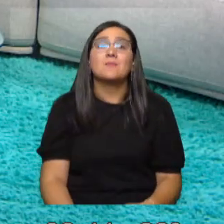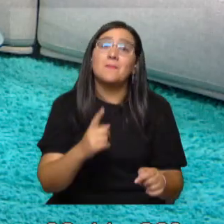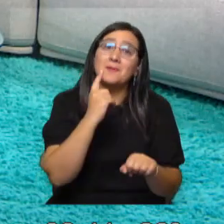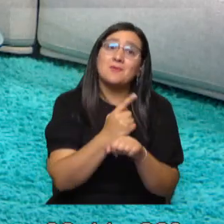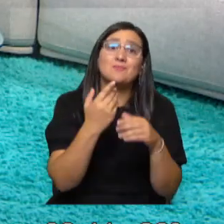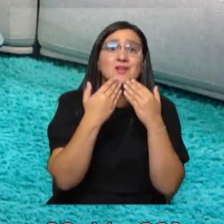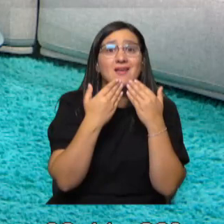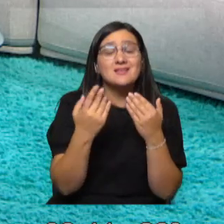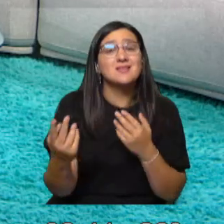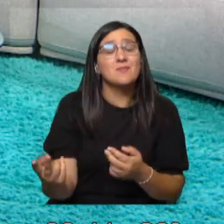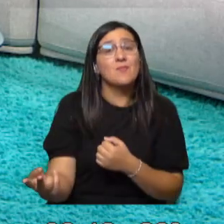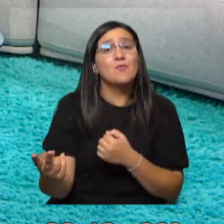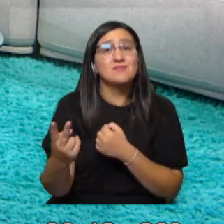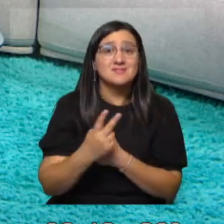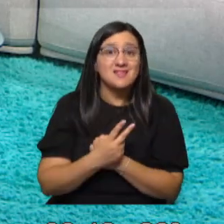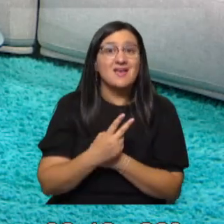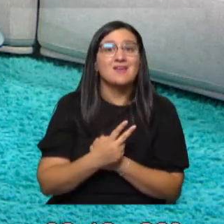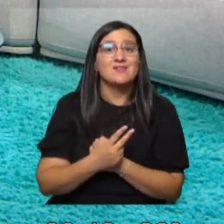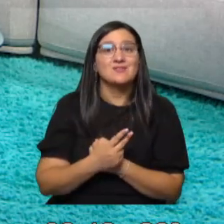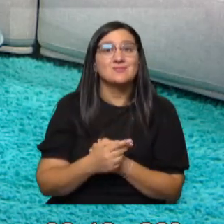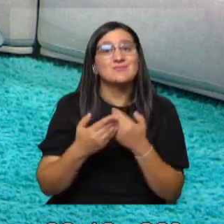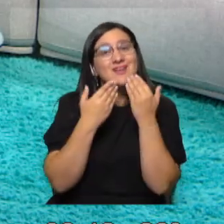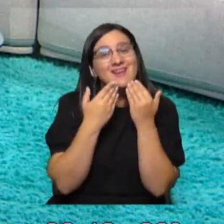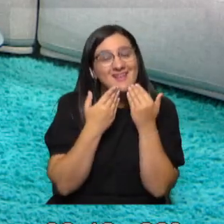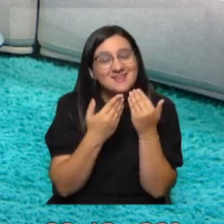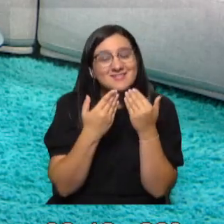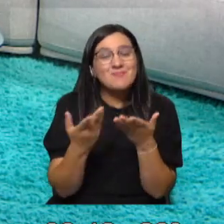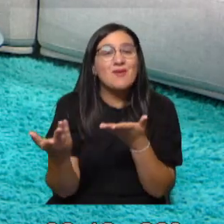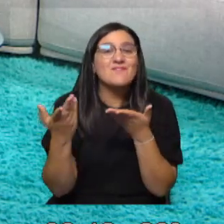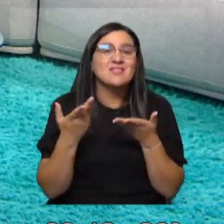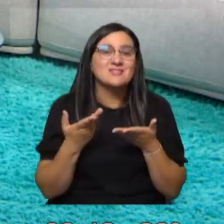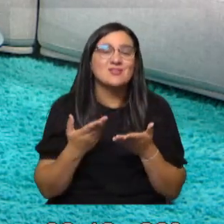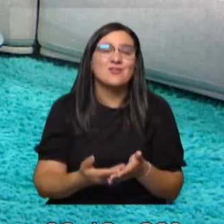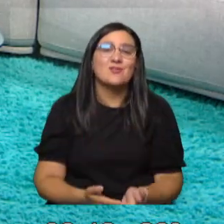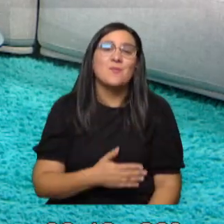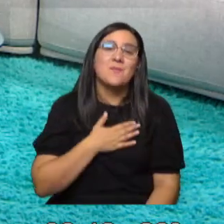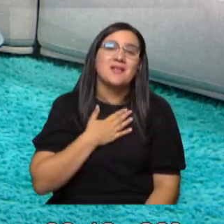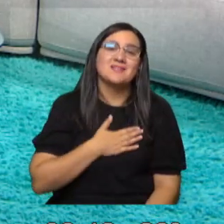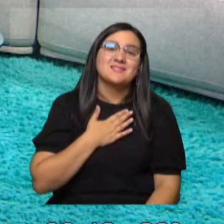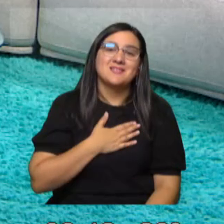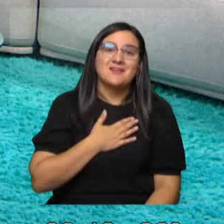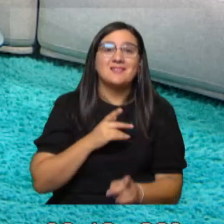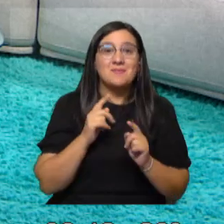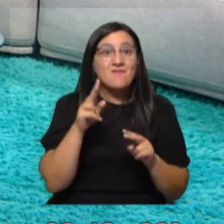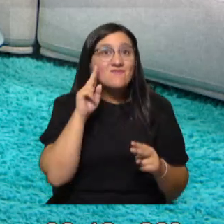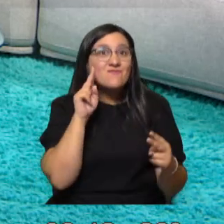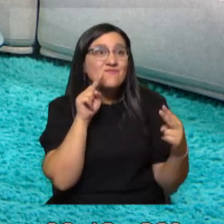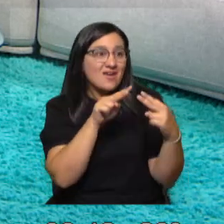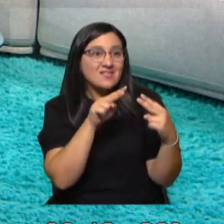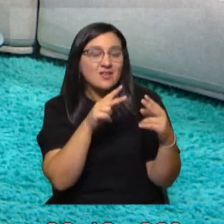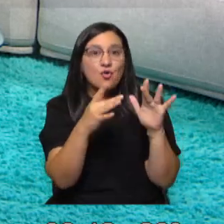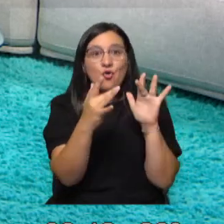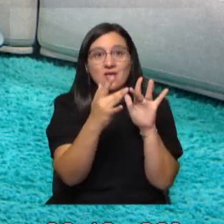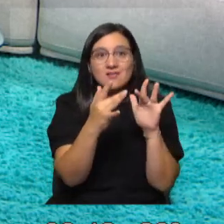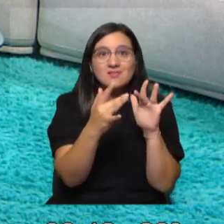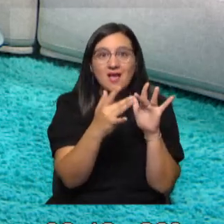que nada. Por favor, gracias por la invitación. Por supuesto. Un placer también verte ahí tan conectado, con